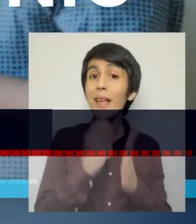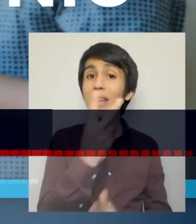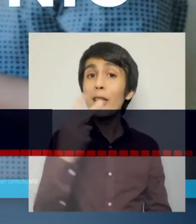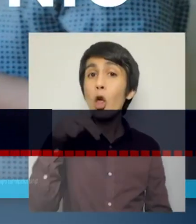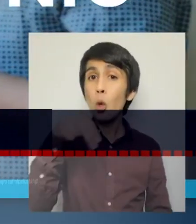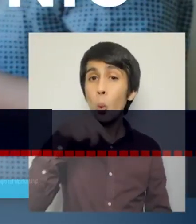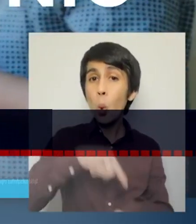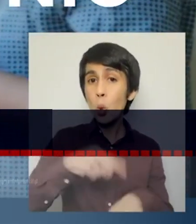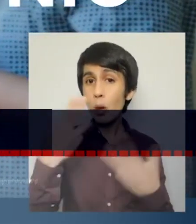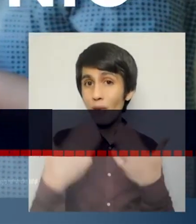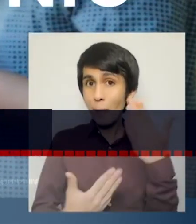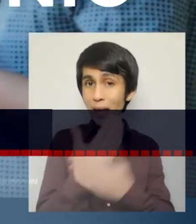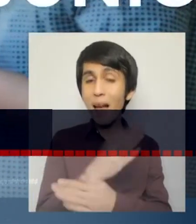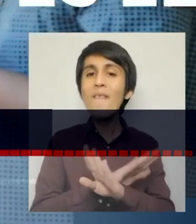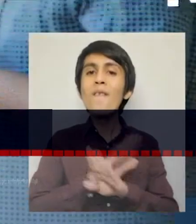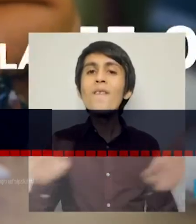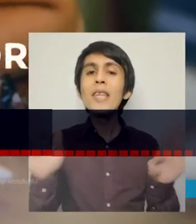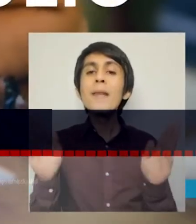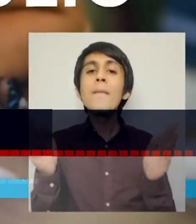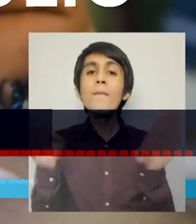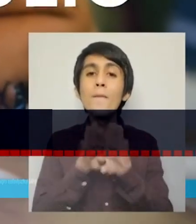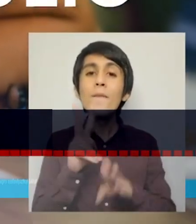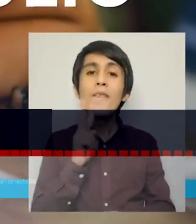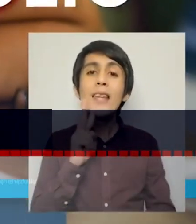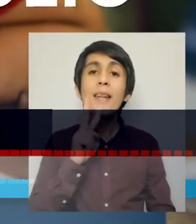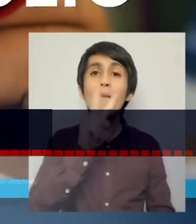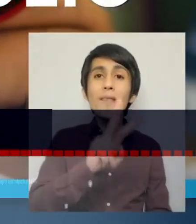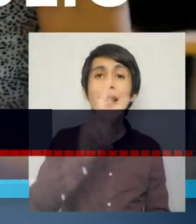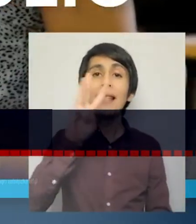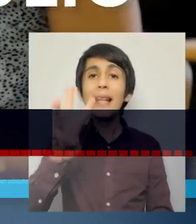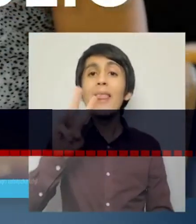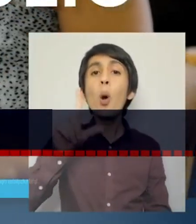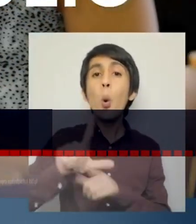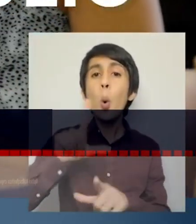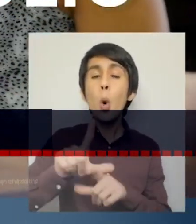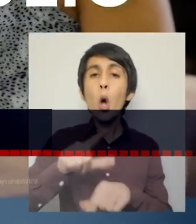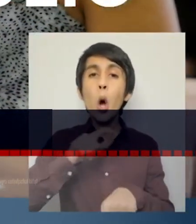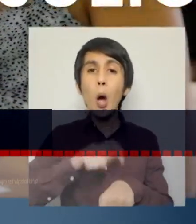en su sitio web www.aprendoenlinea.mineduc.cl.